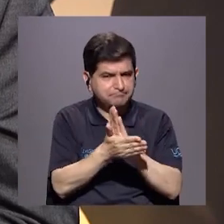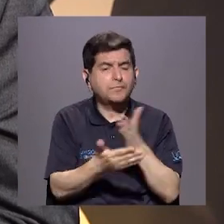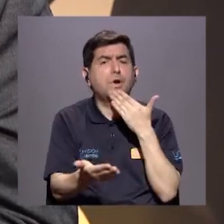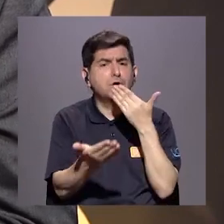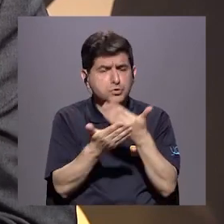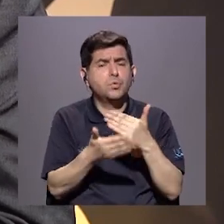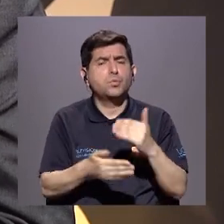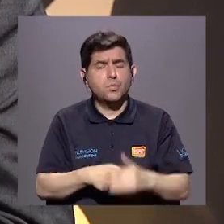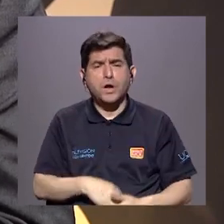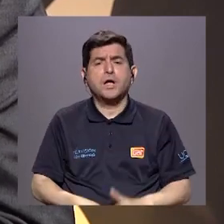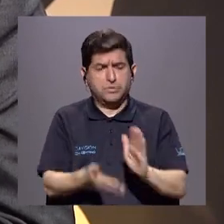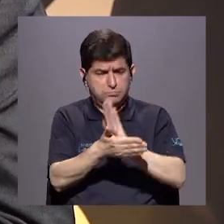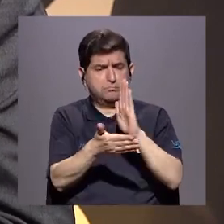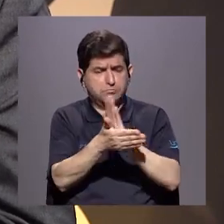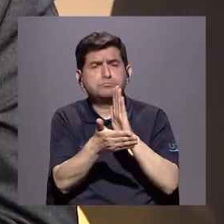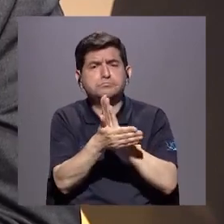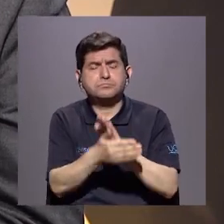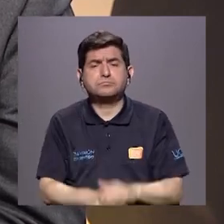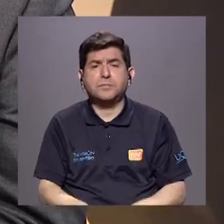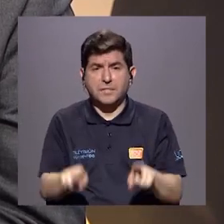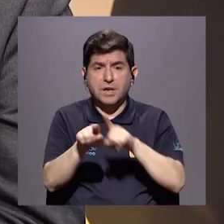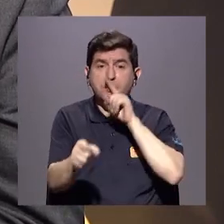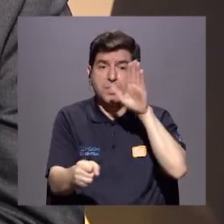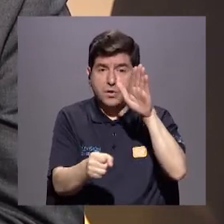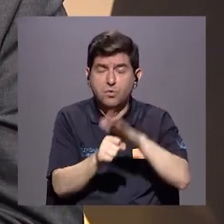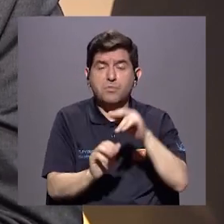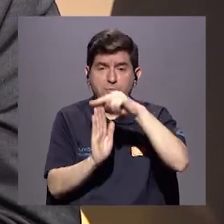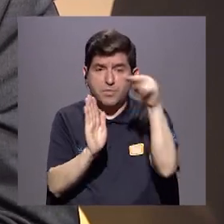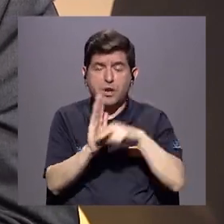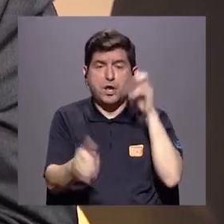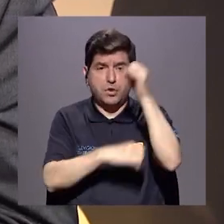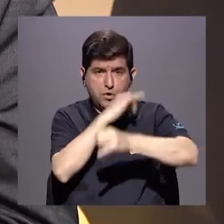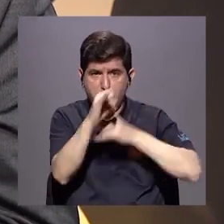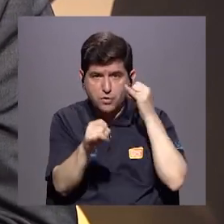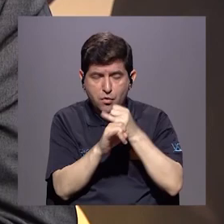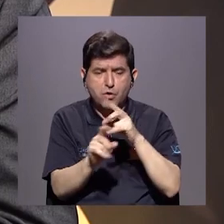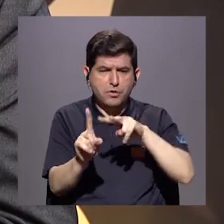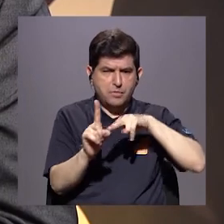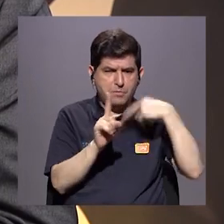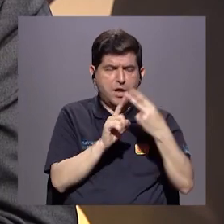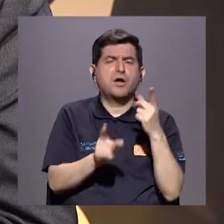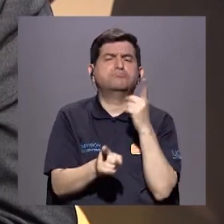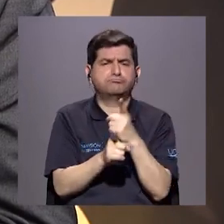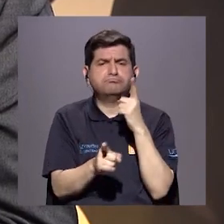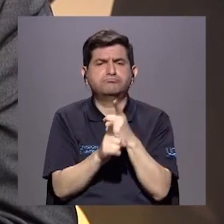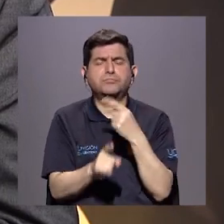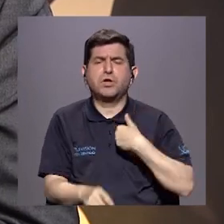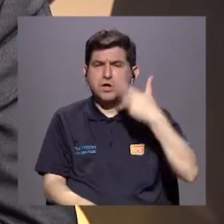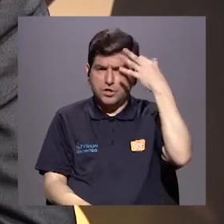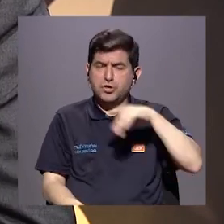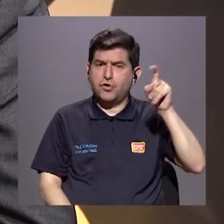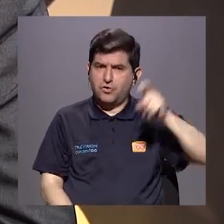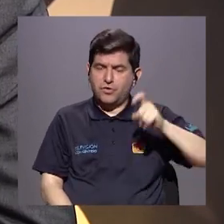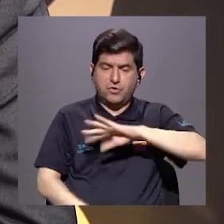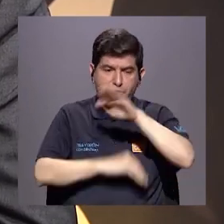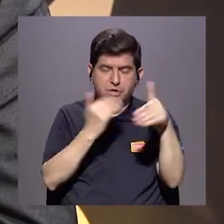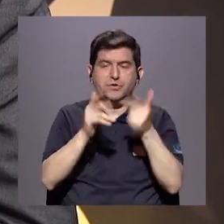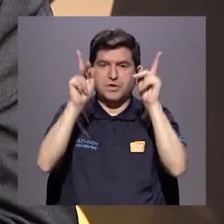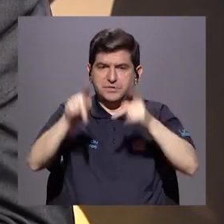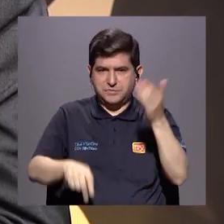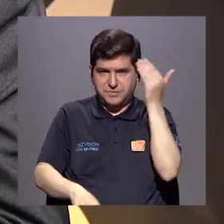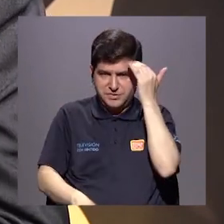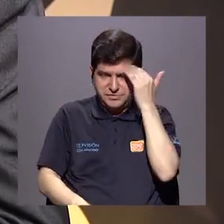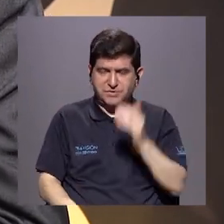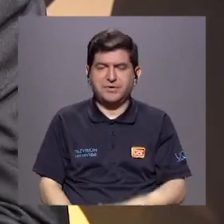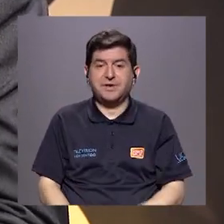buen protocolo digamos realmente además cumple con estándares internacionales con enfoques muy adecuados y yo creo que es necesario que todos lo conozcamos